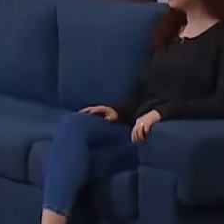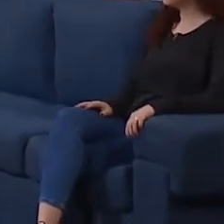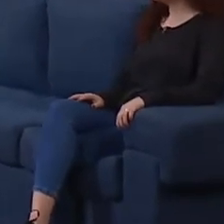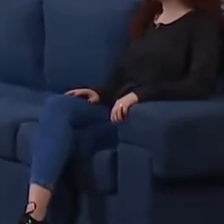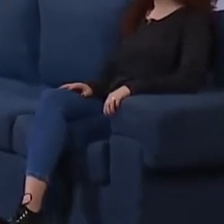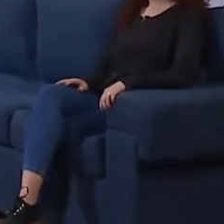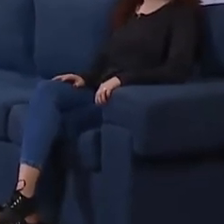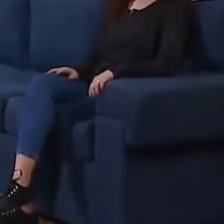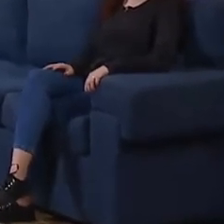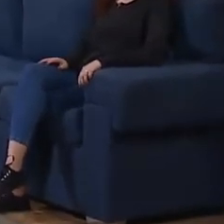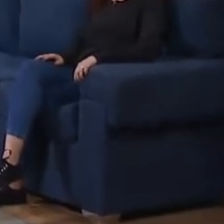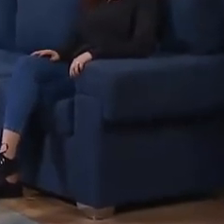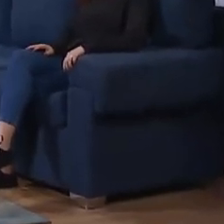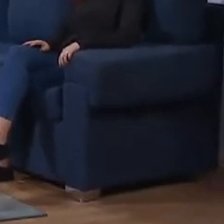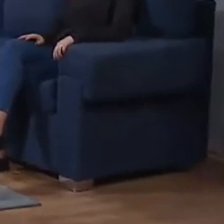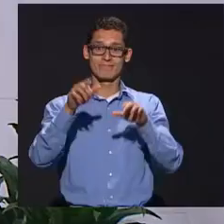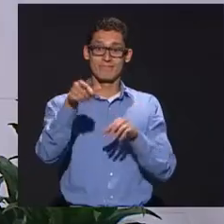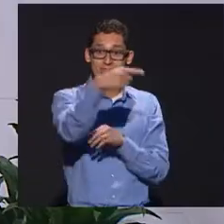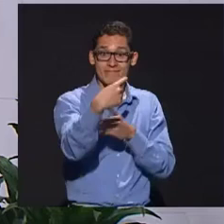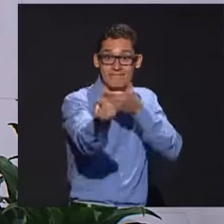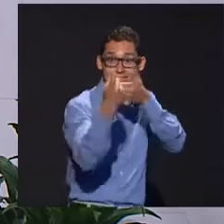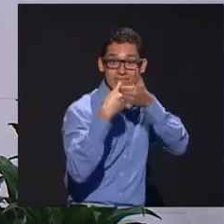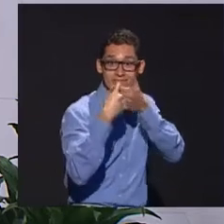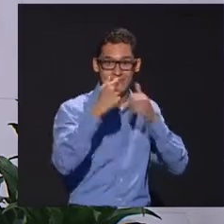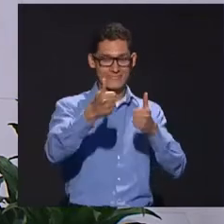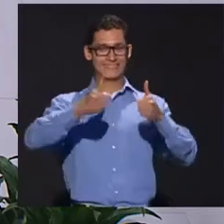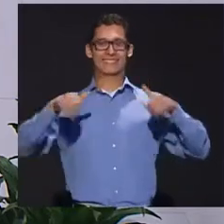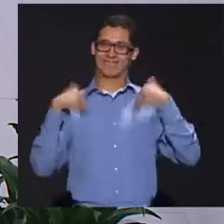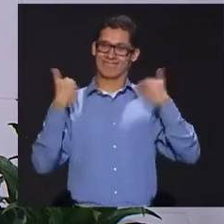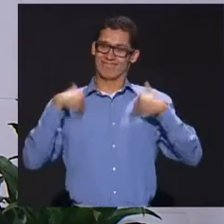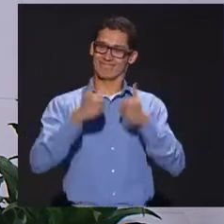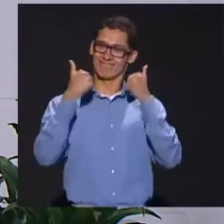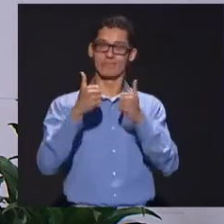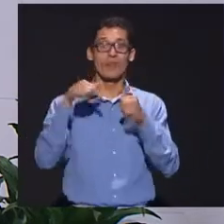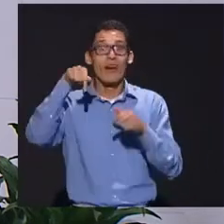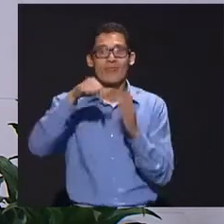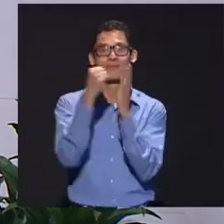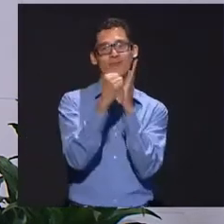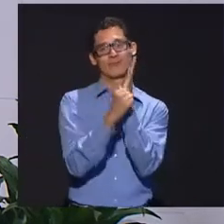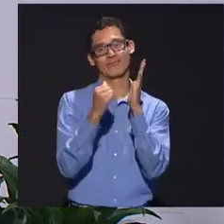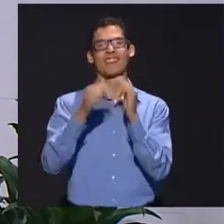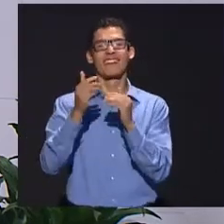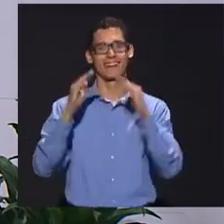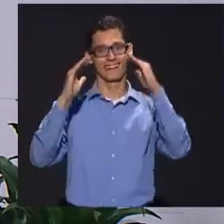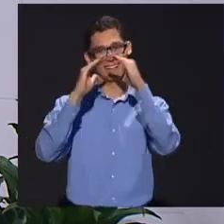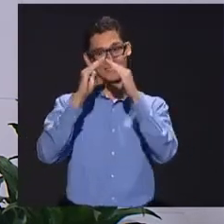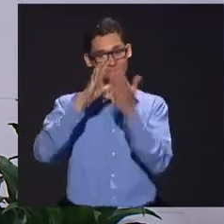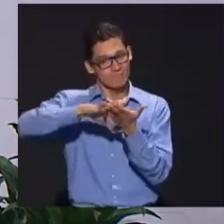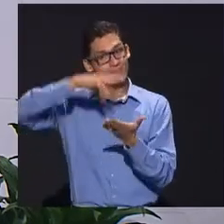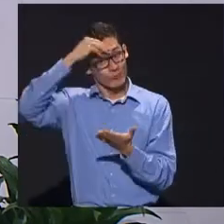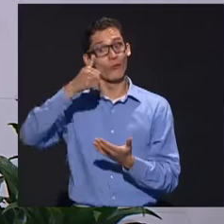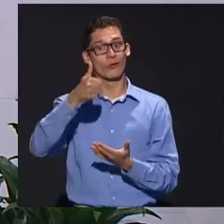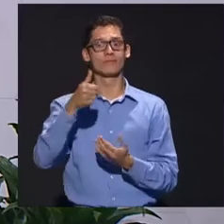Hola a todos, muy buenos días. Qué rico que estén conectados con nosotros nuevamente en el programa En Casa Aprendemos de la Secretaría de Educación de